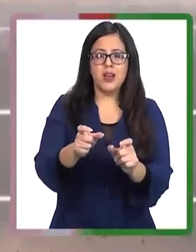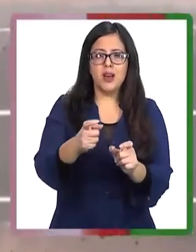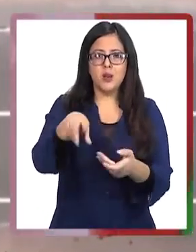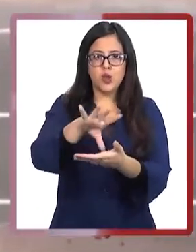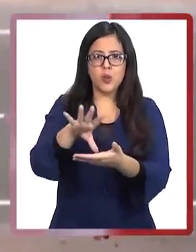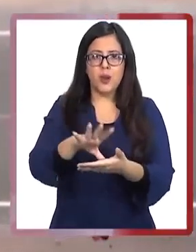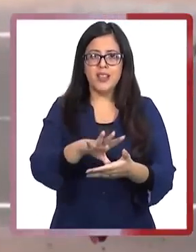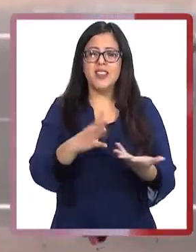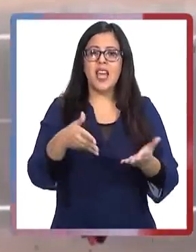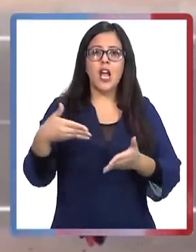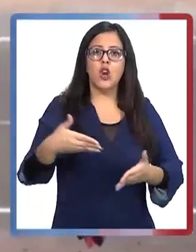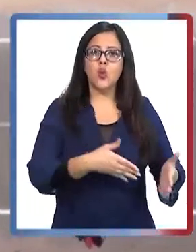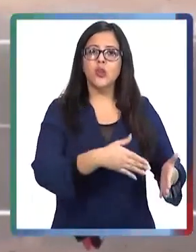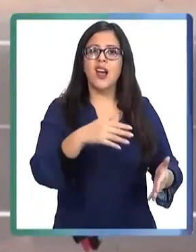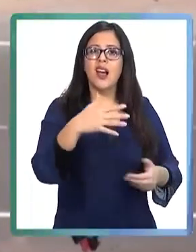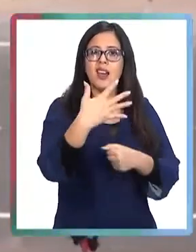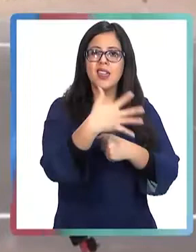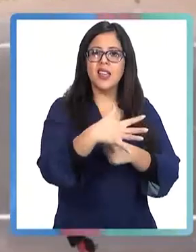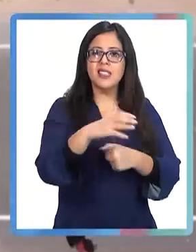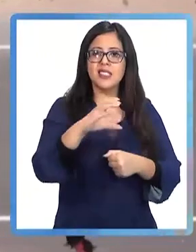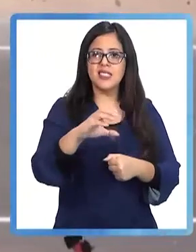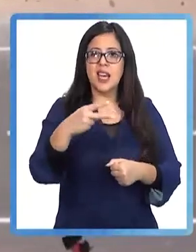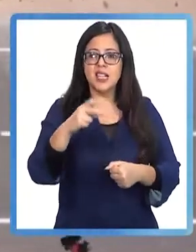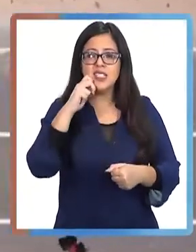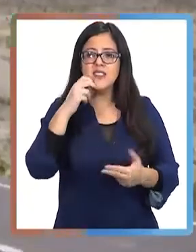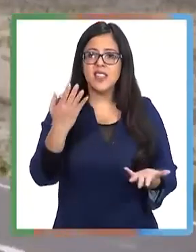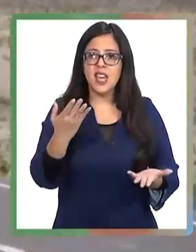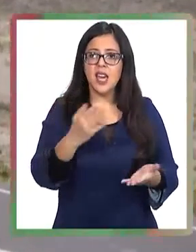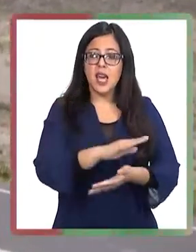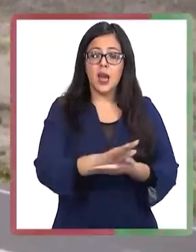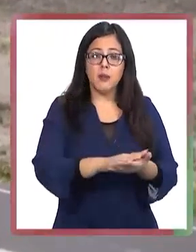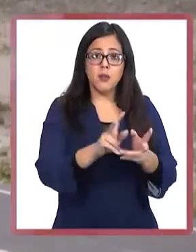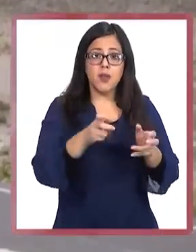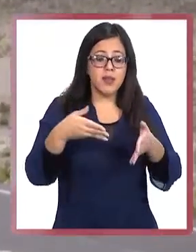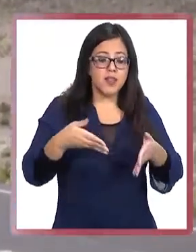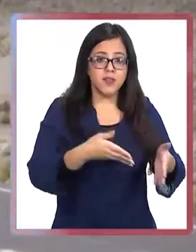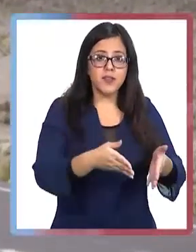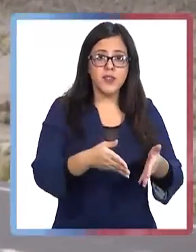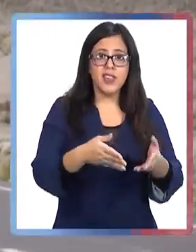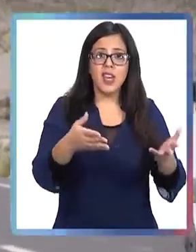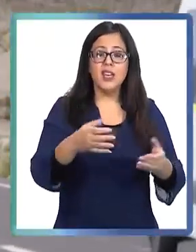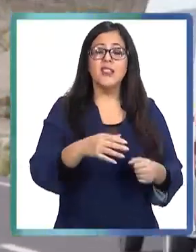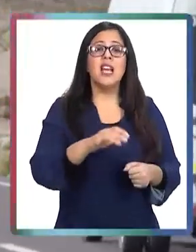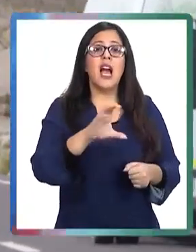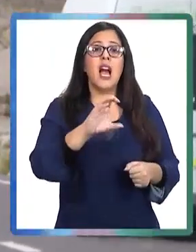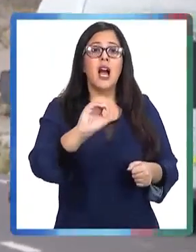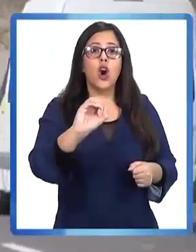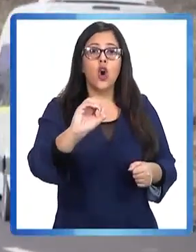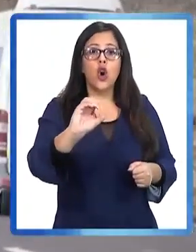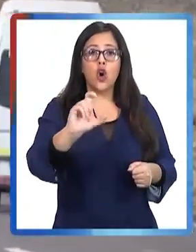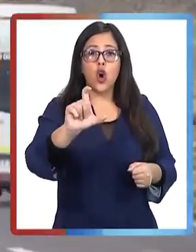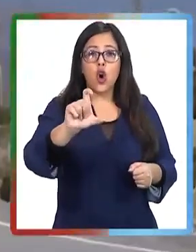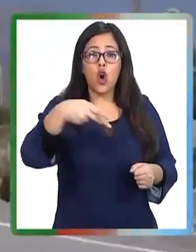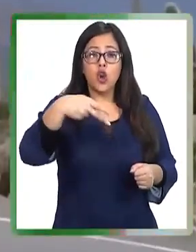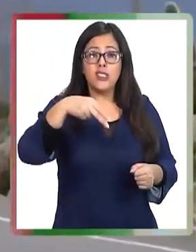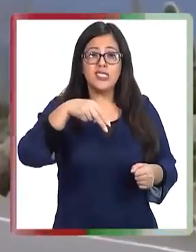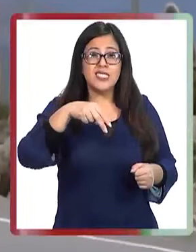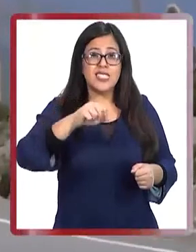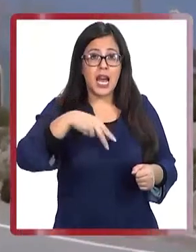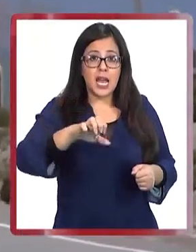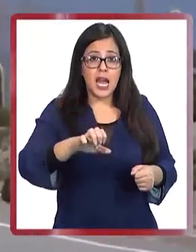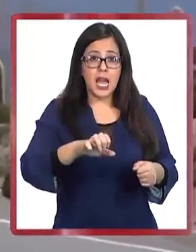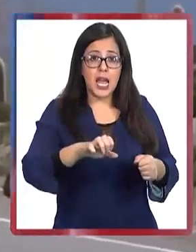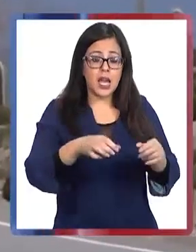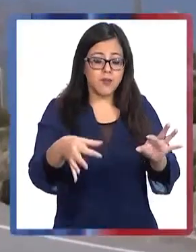migrantes en la ruta 15CH. Me refiero a la vía o el camino que une entre Colchane e Iquique, y es una